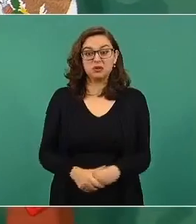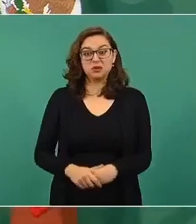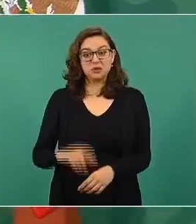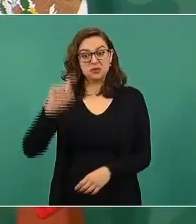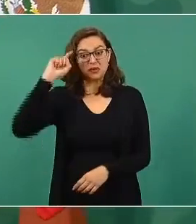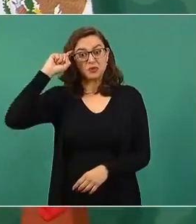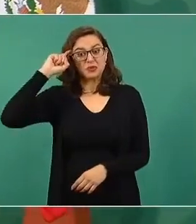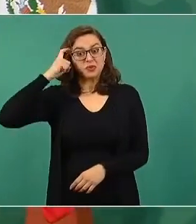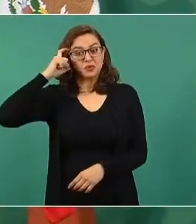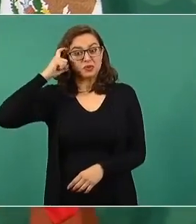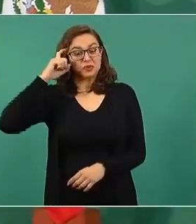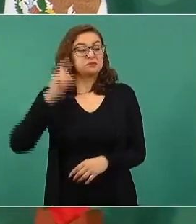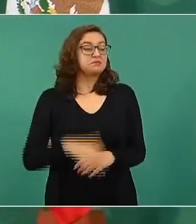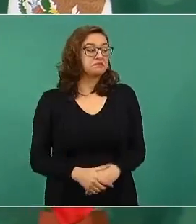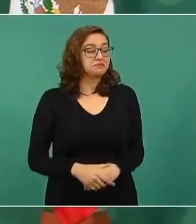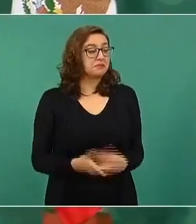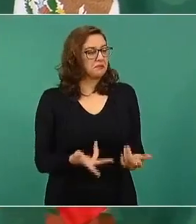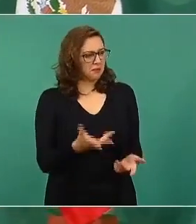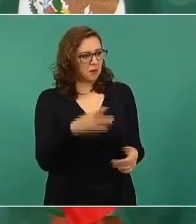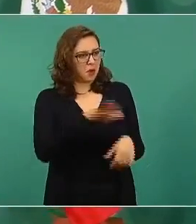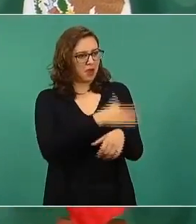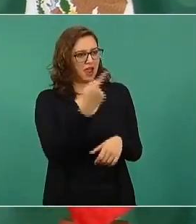tiene de mencionar su nombre. Entonces,